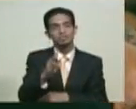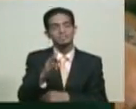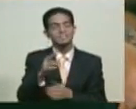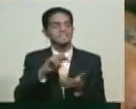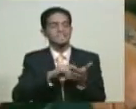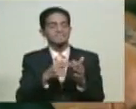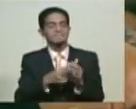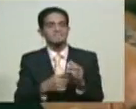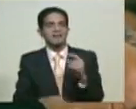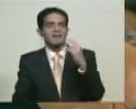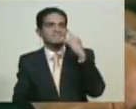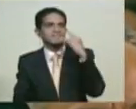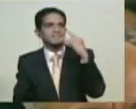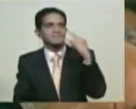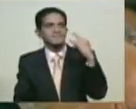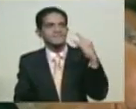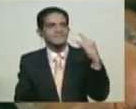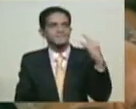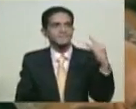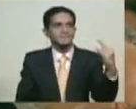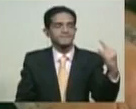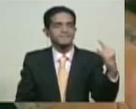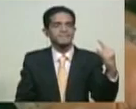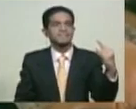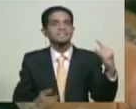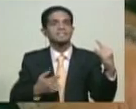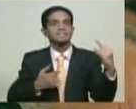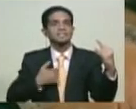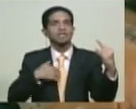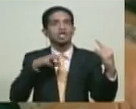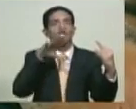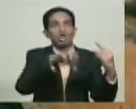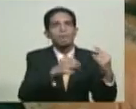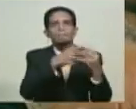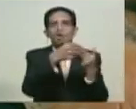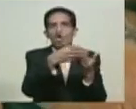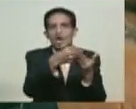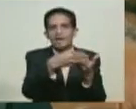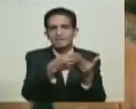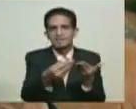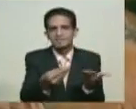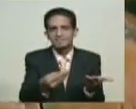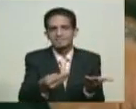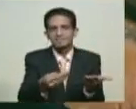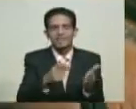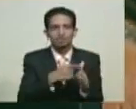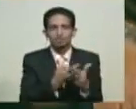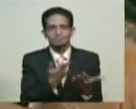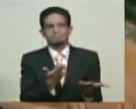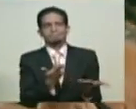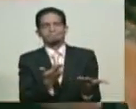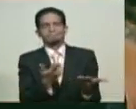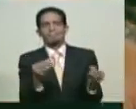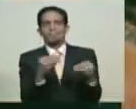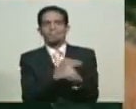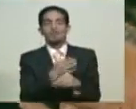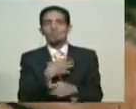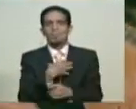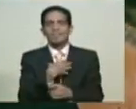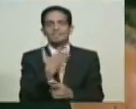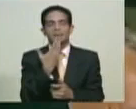para incentivar la compra de divisas. Nosotros lo que no planteamos que las tasas